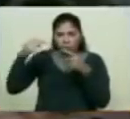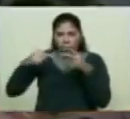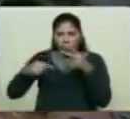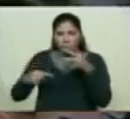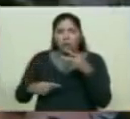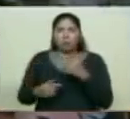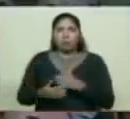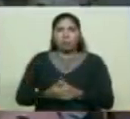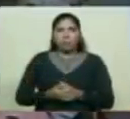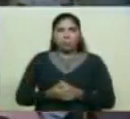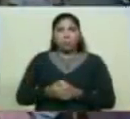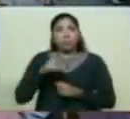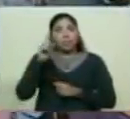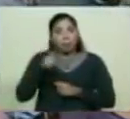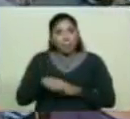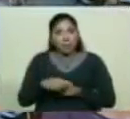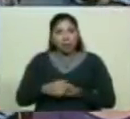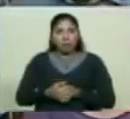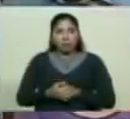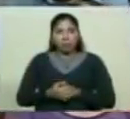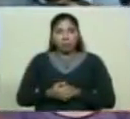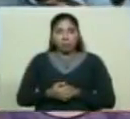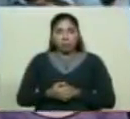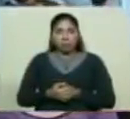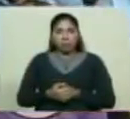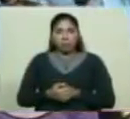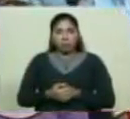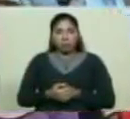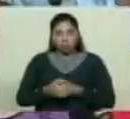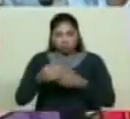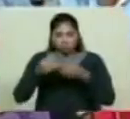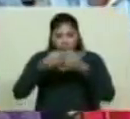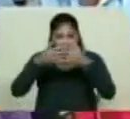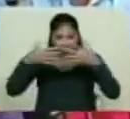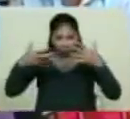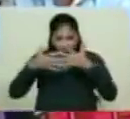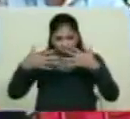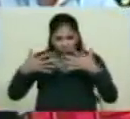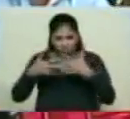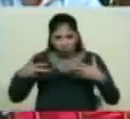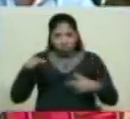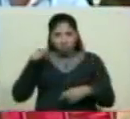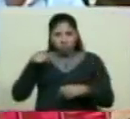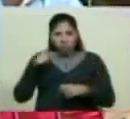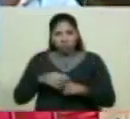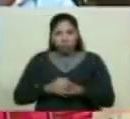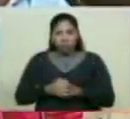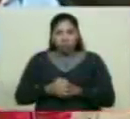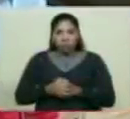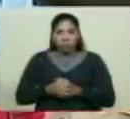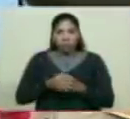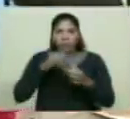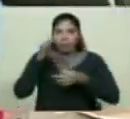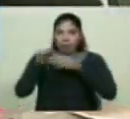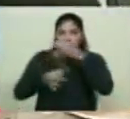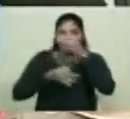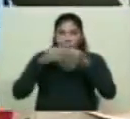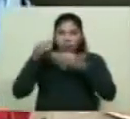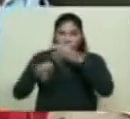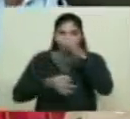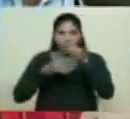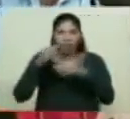además en su contenido recalcó la imperiosa necesidad de que todo cuanto